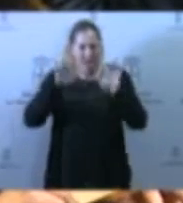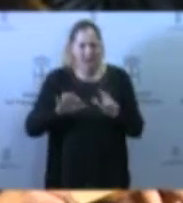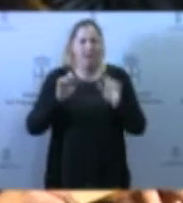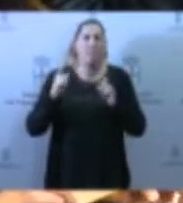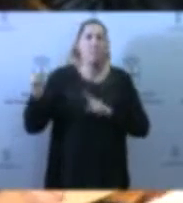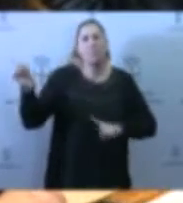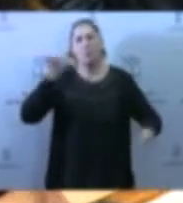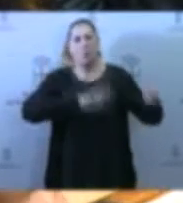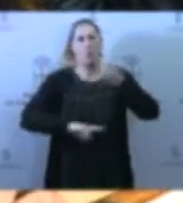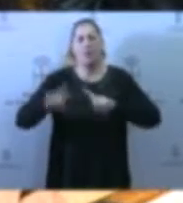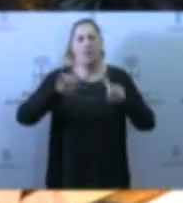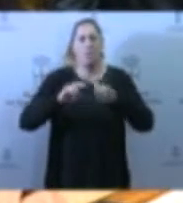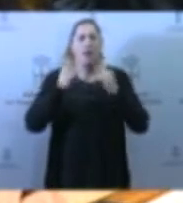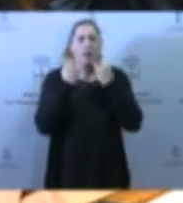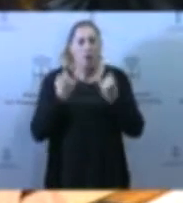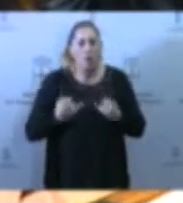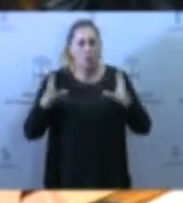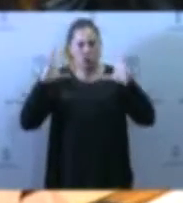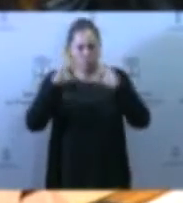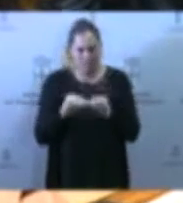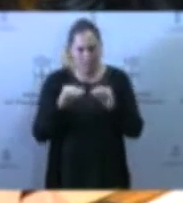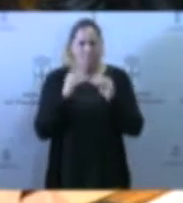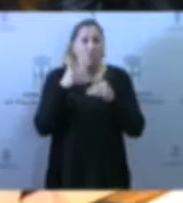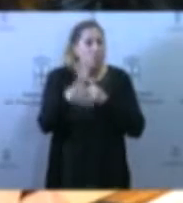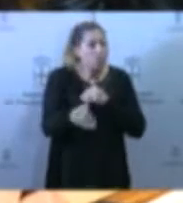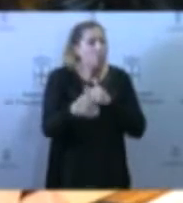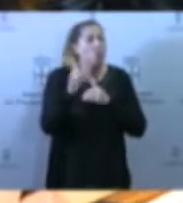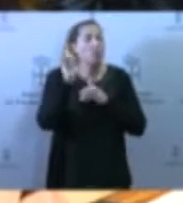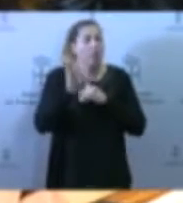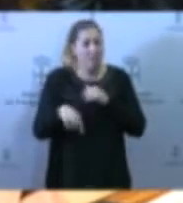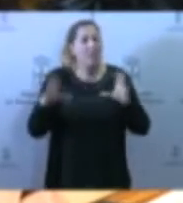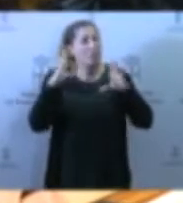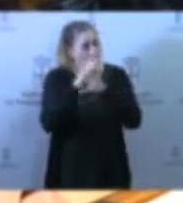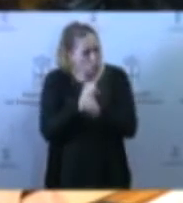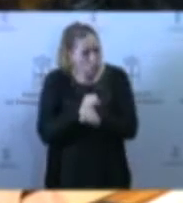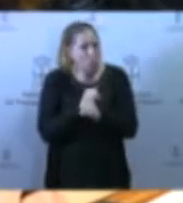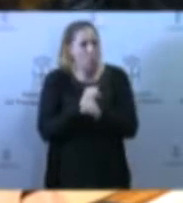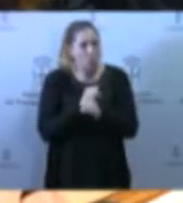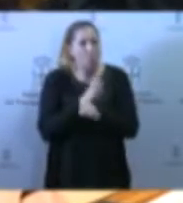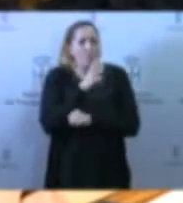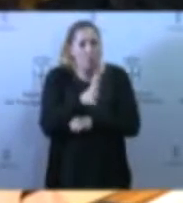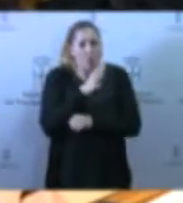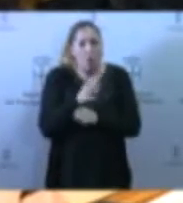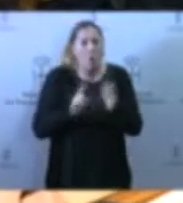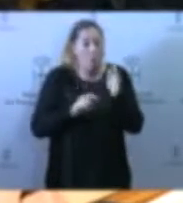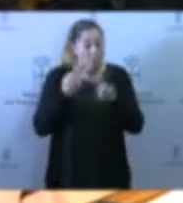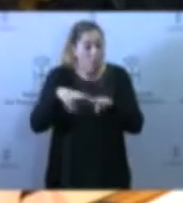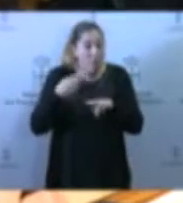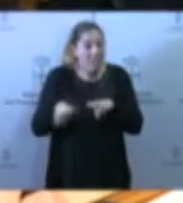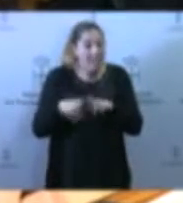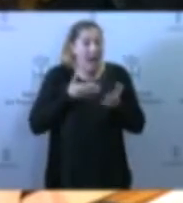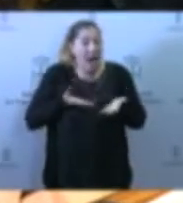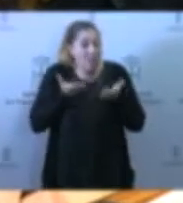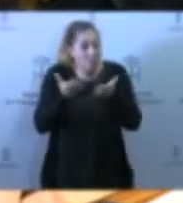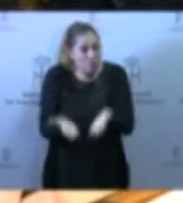por los apagones de luz, y por un futuro que se presenta con más oscuridad que luz si no somos quien a desarrollar políticas que ayuden a